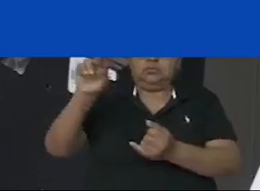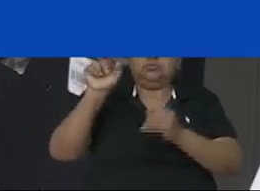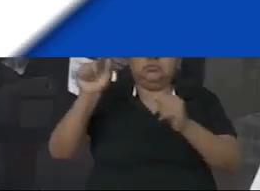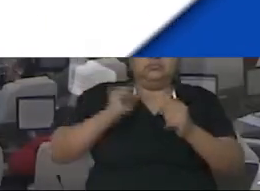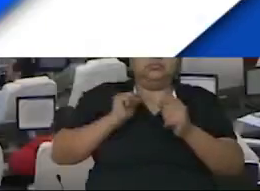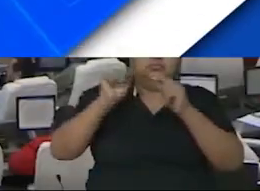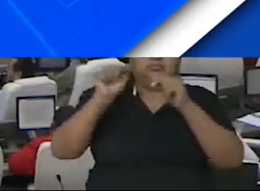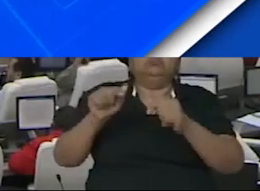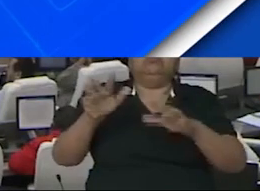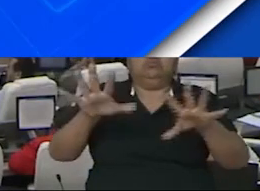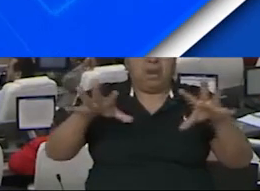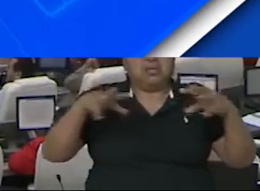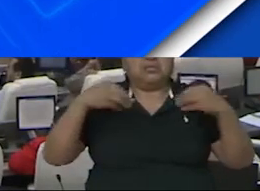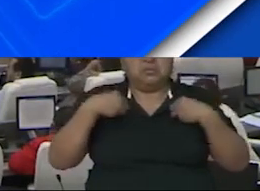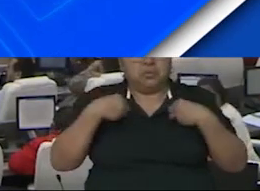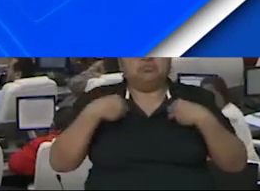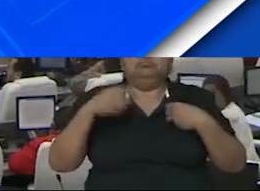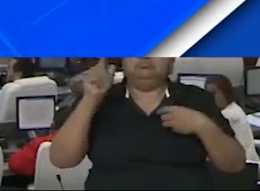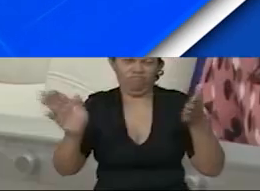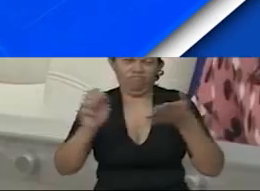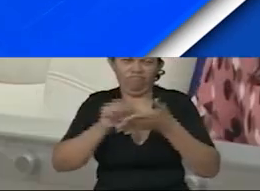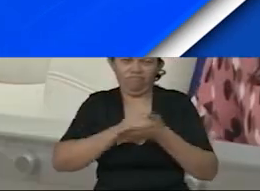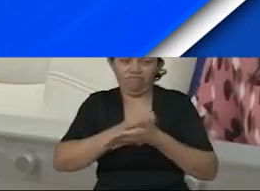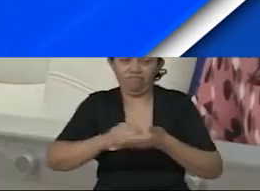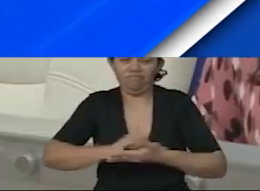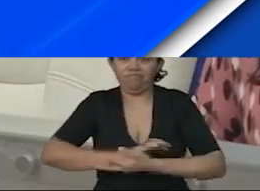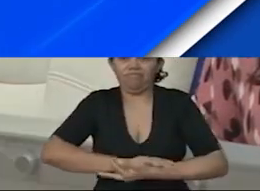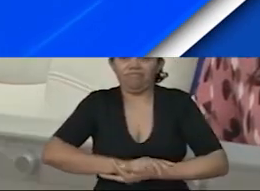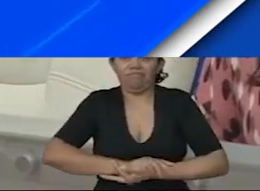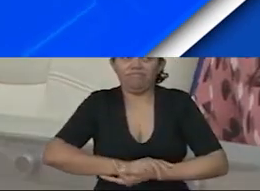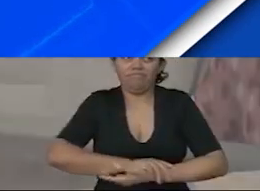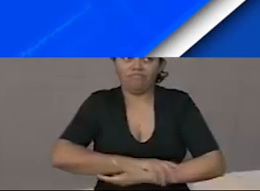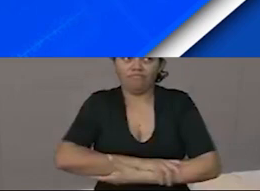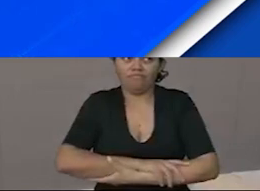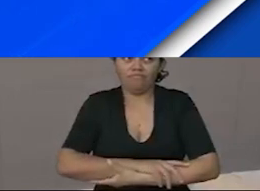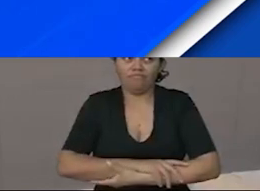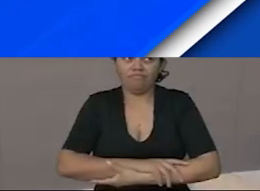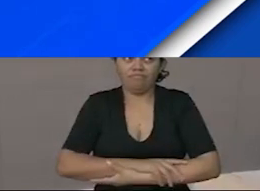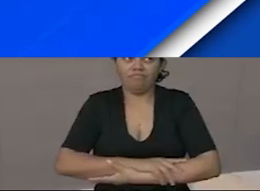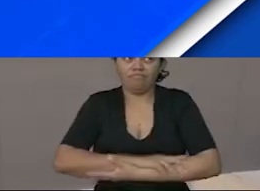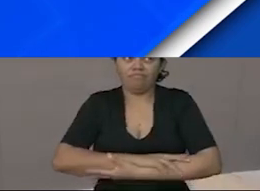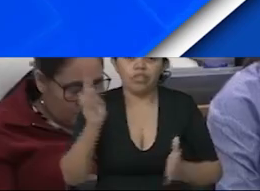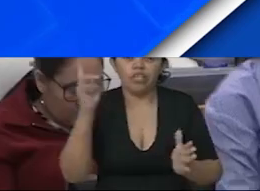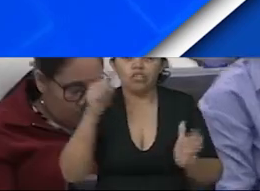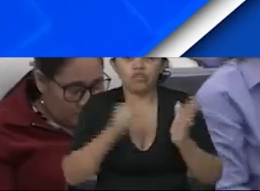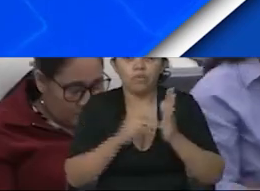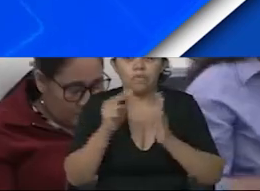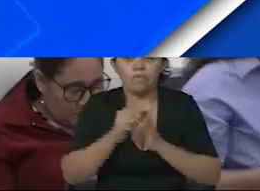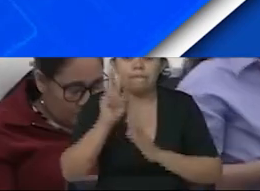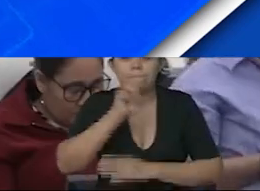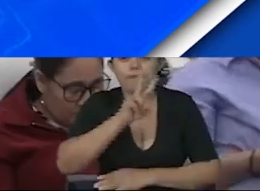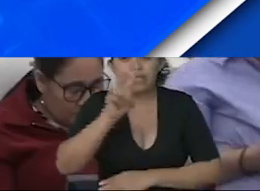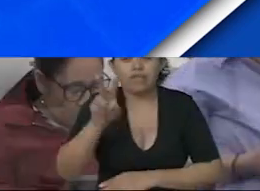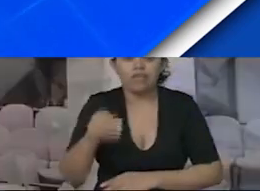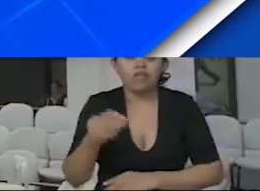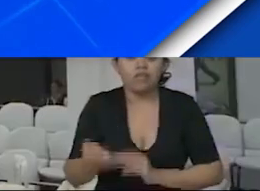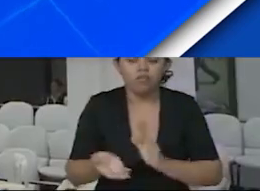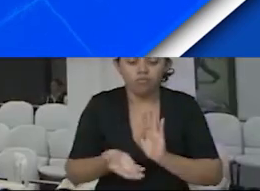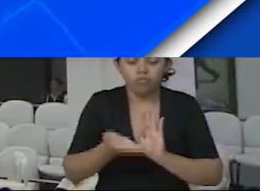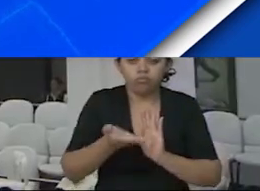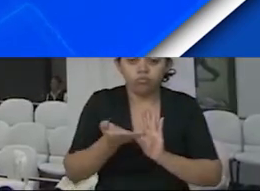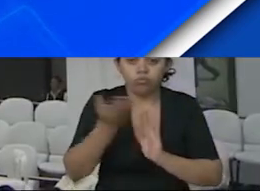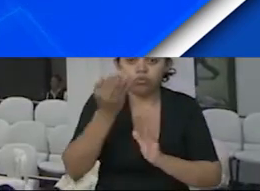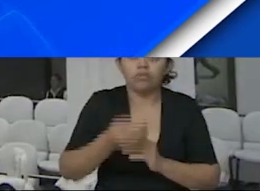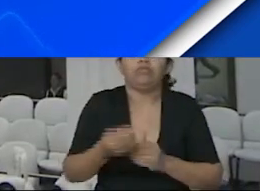La diputada Berta Córdoba en la Asamblea Nacional destacó los avances que ha venido teniendo el país con